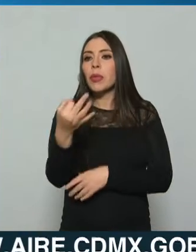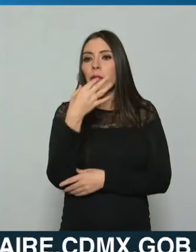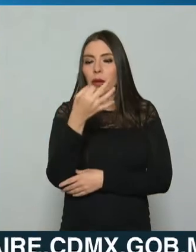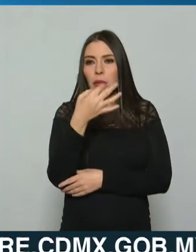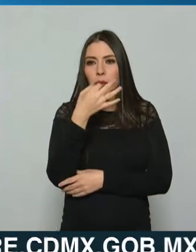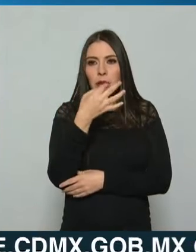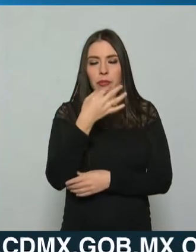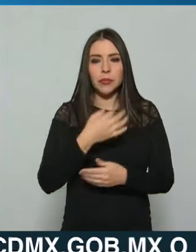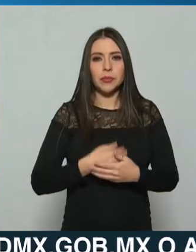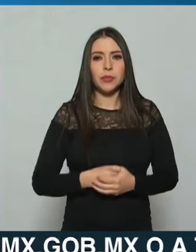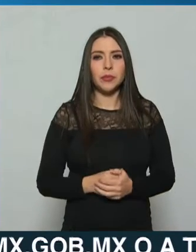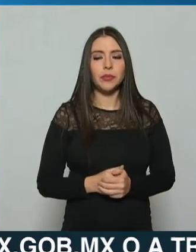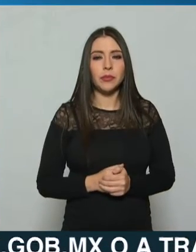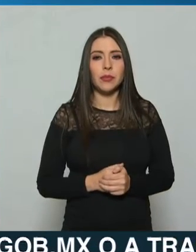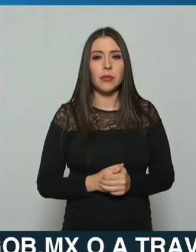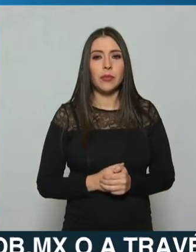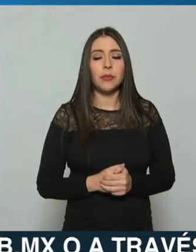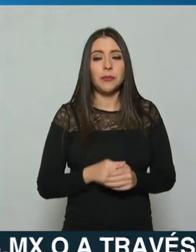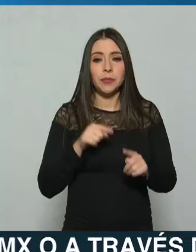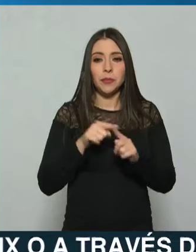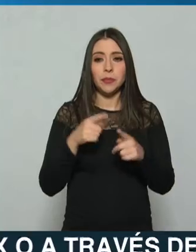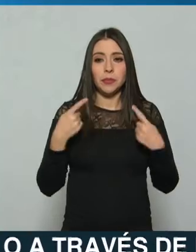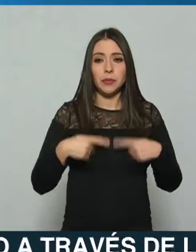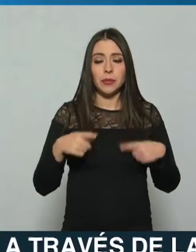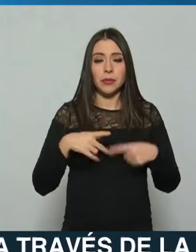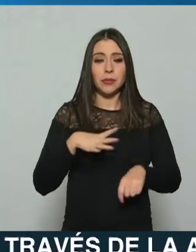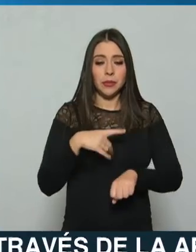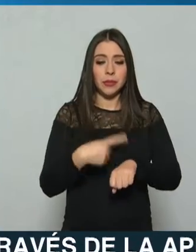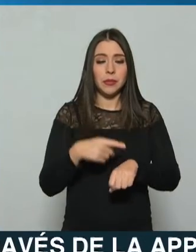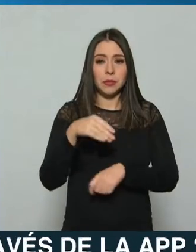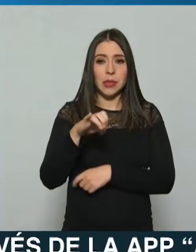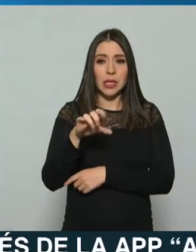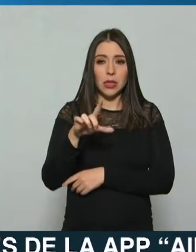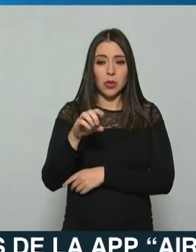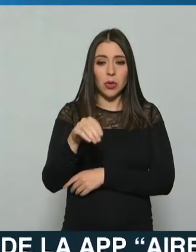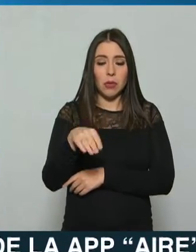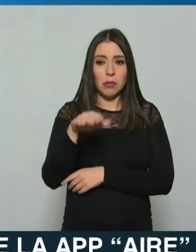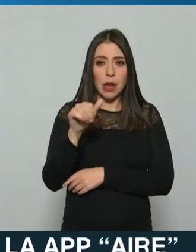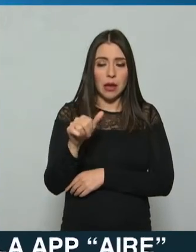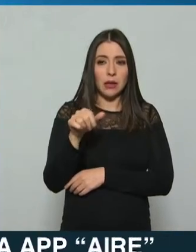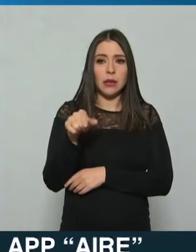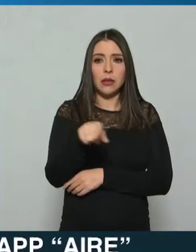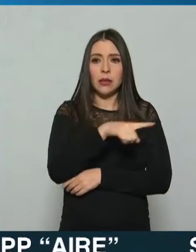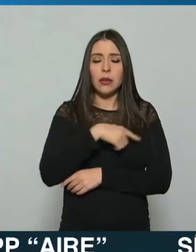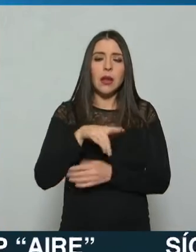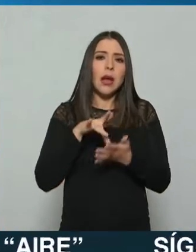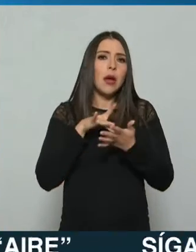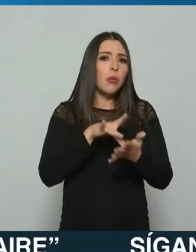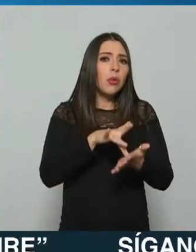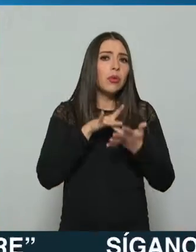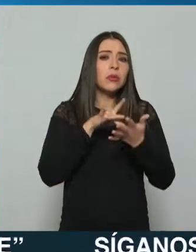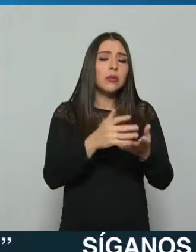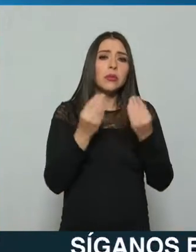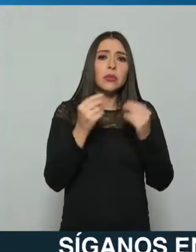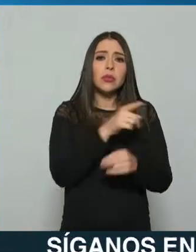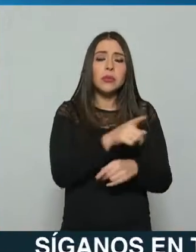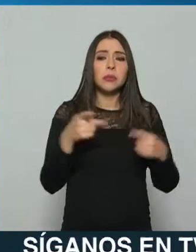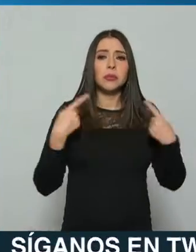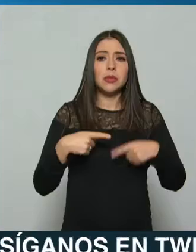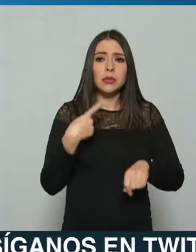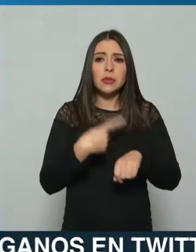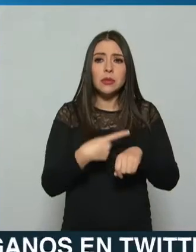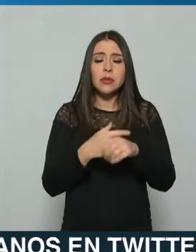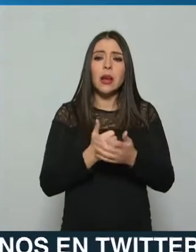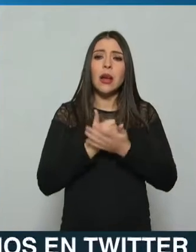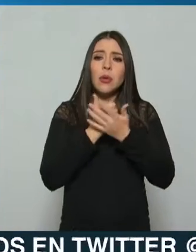En el caso específico de los pacientes con mieloma múltiple, nosotros empoderamos mucho a los pacientes, los